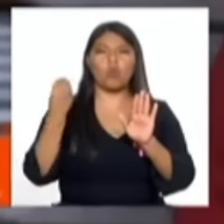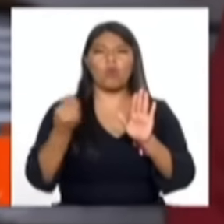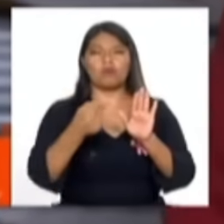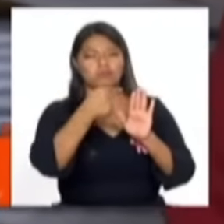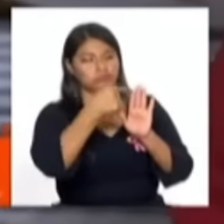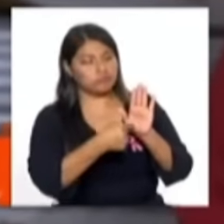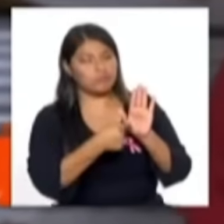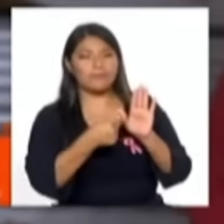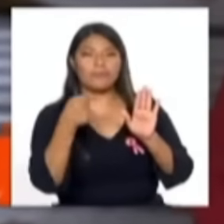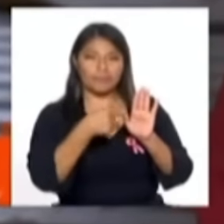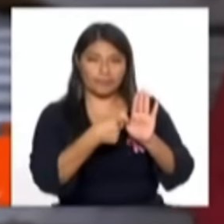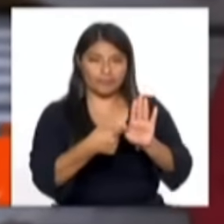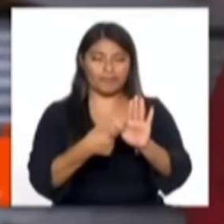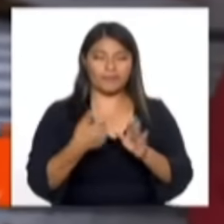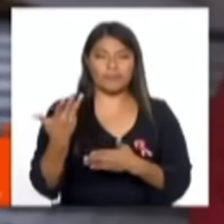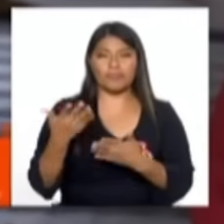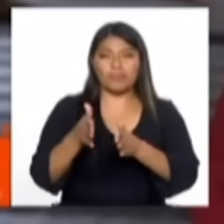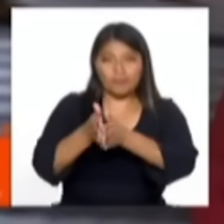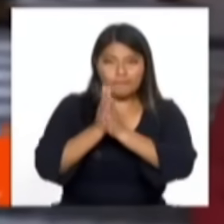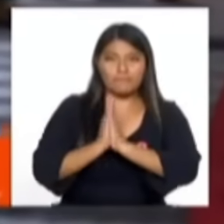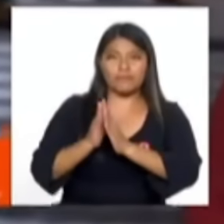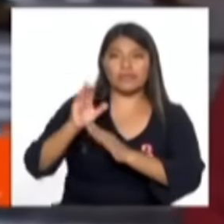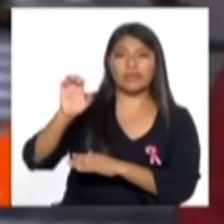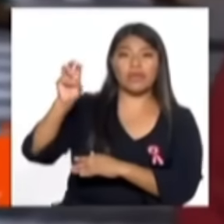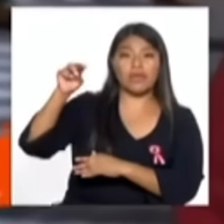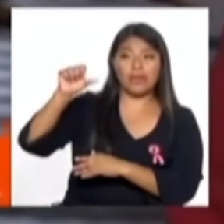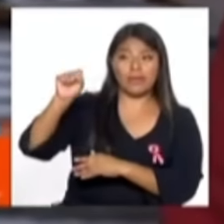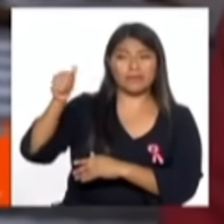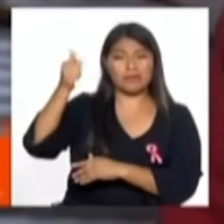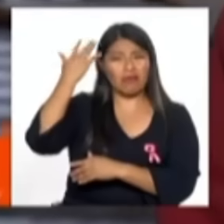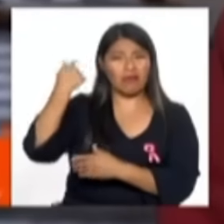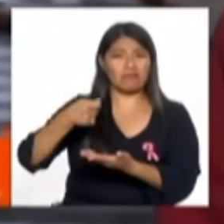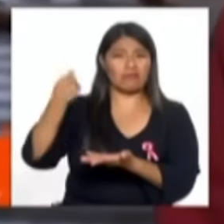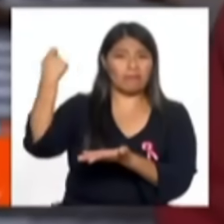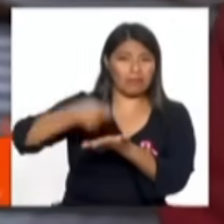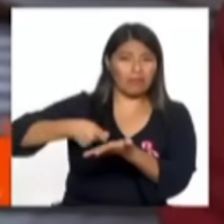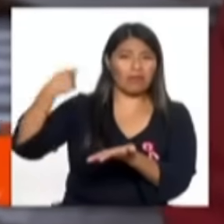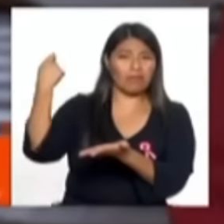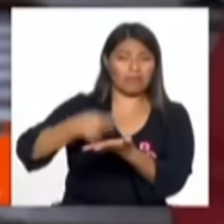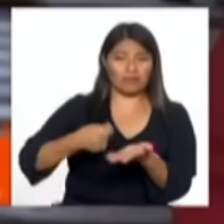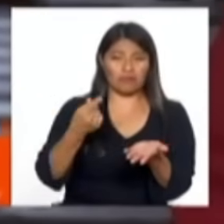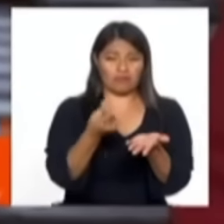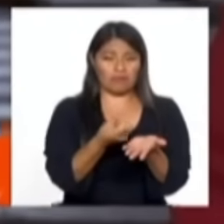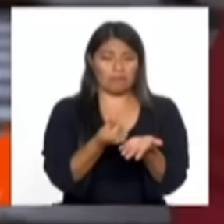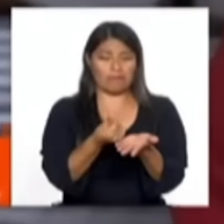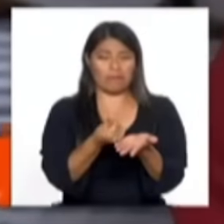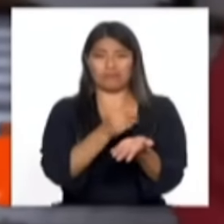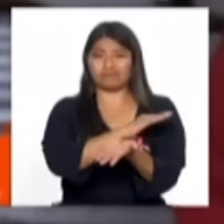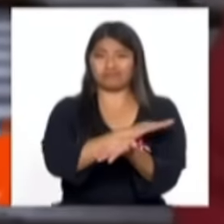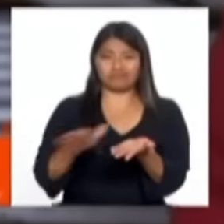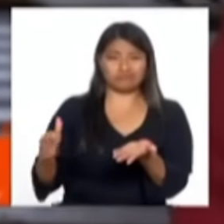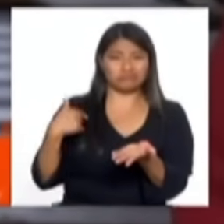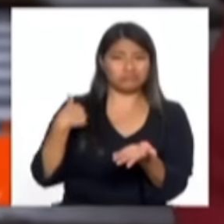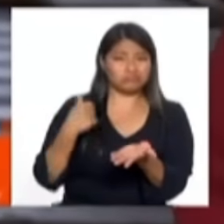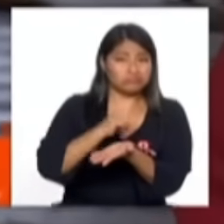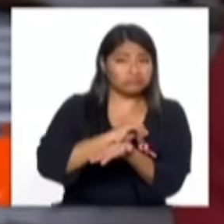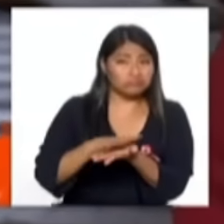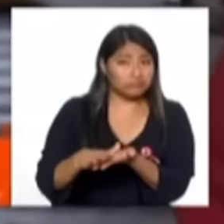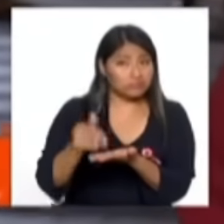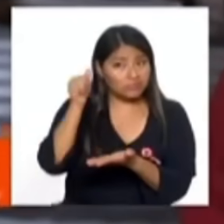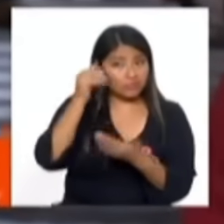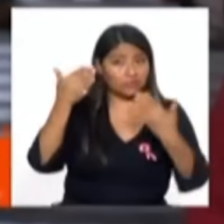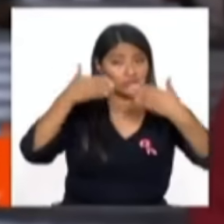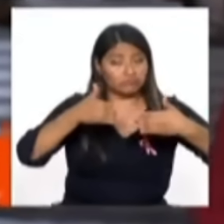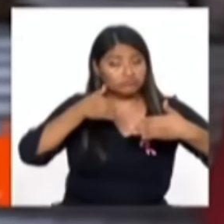estamos solicitando que EMSA elimine todo tipo de pago que realizamos nosotros a la hora de ingresar